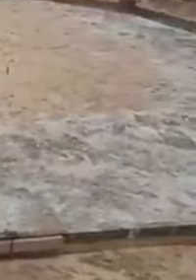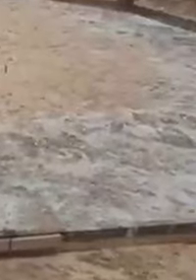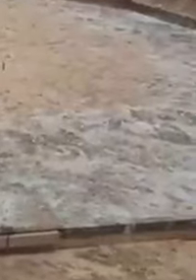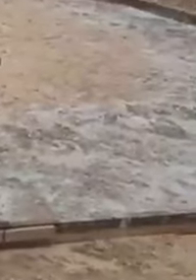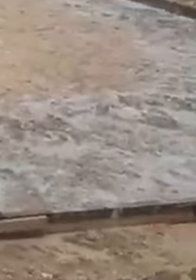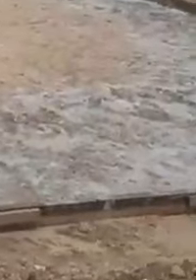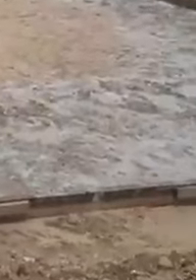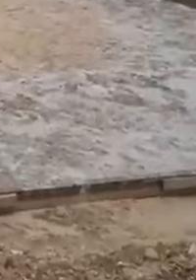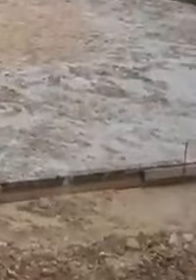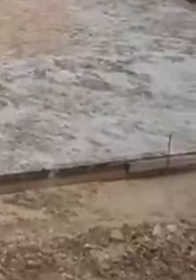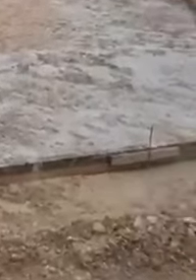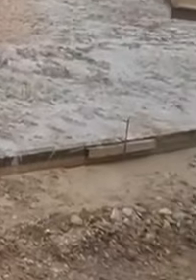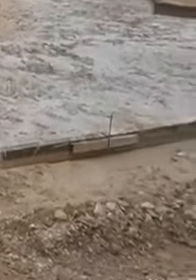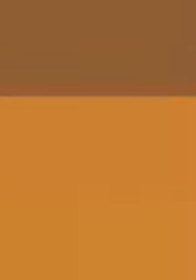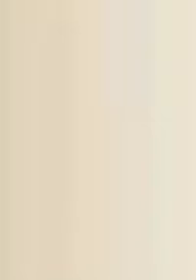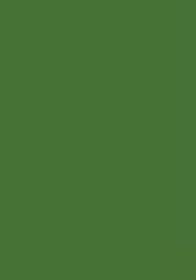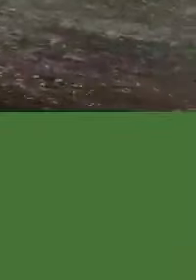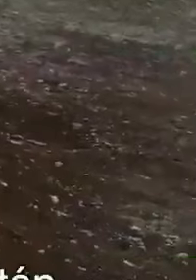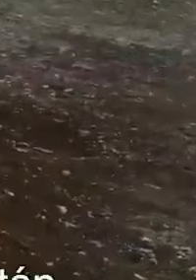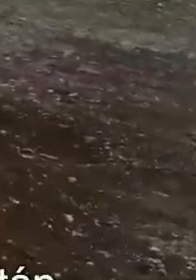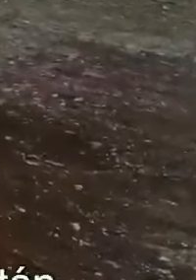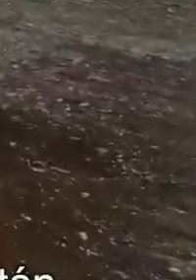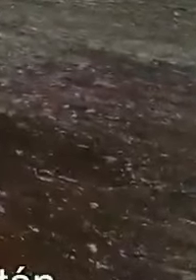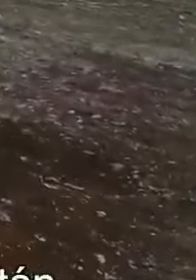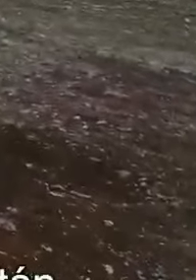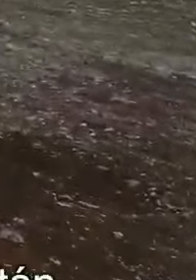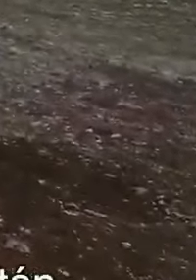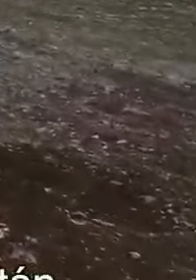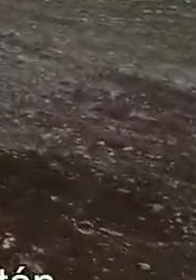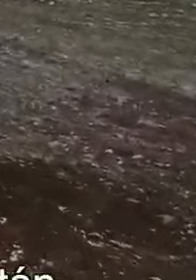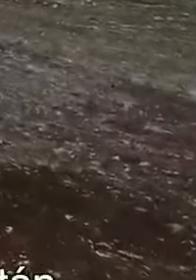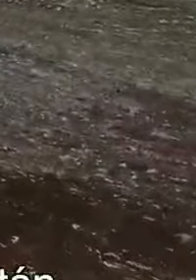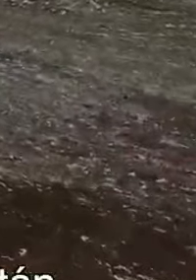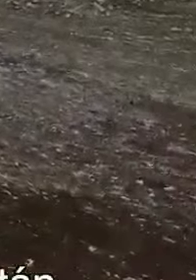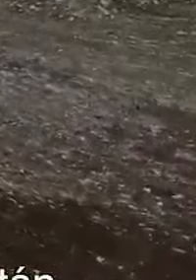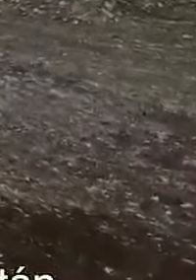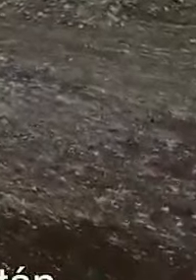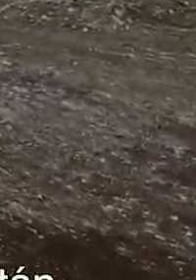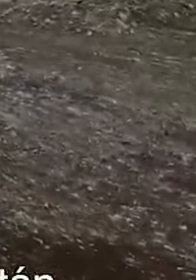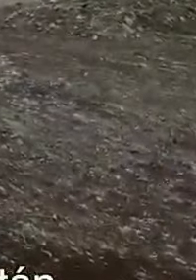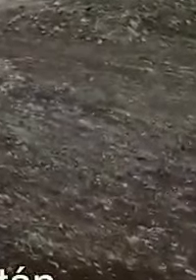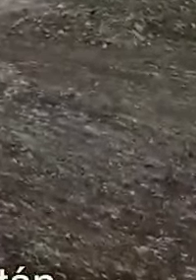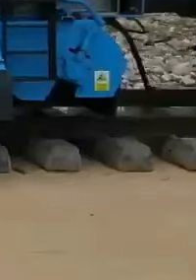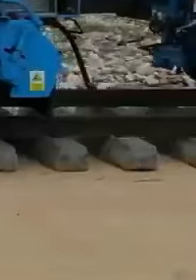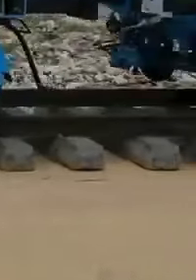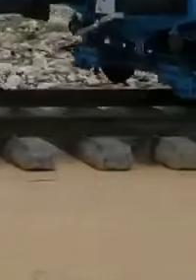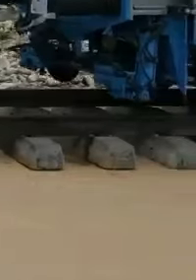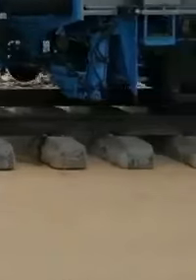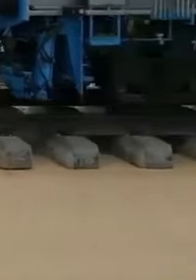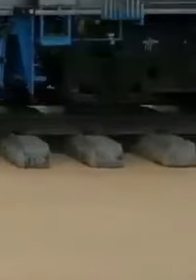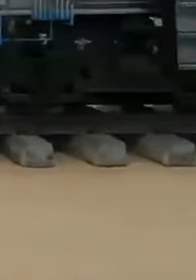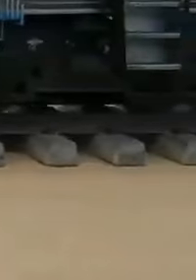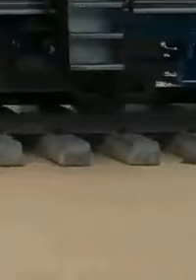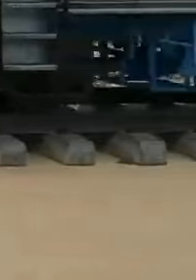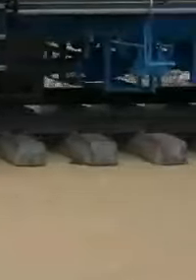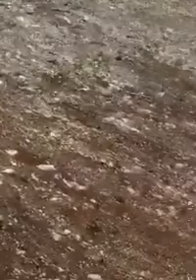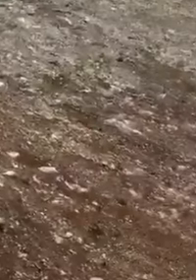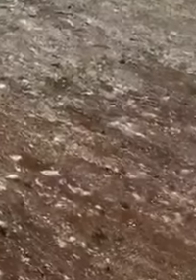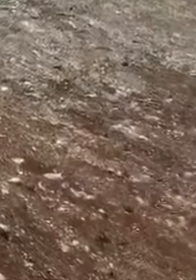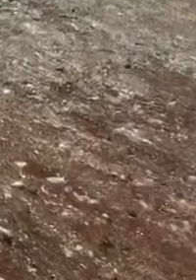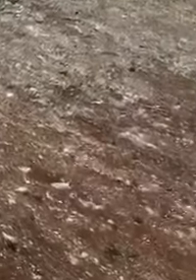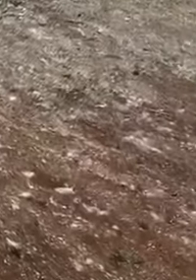en beneficio de la población. En el tramo 3, cerca del municipio de Chocholá, Yucatán, arribaron procedentes de